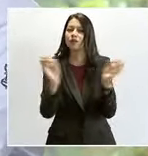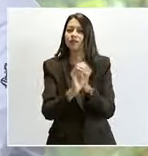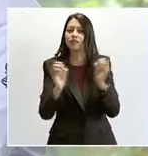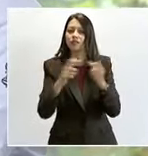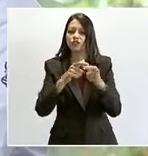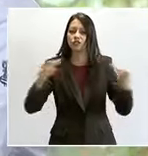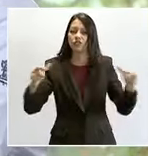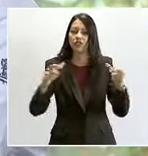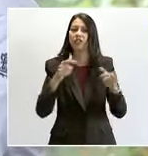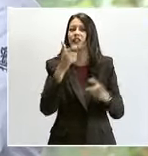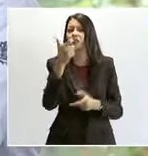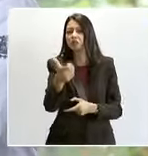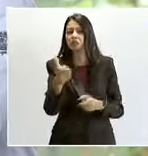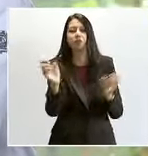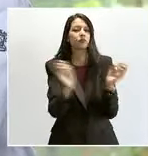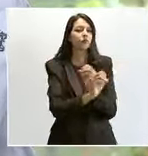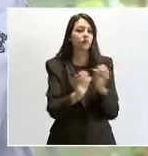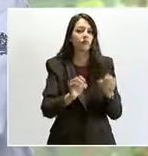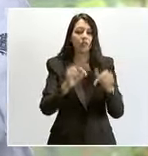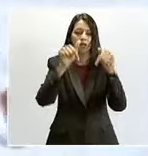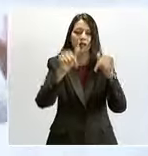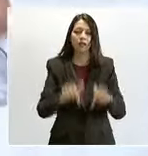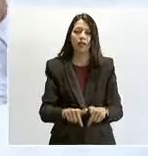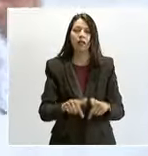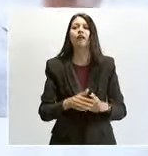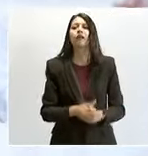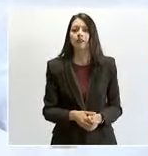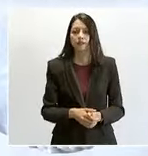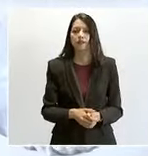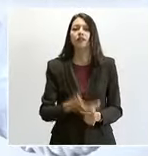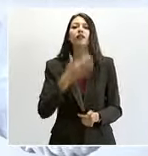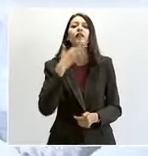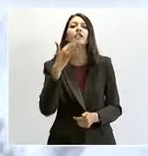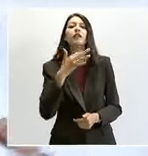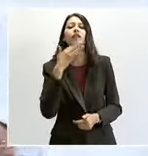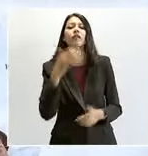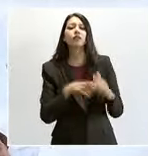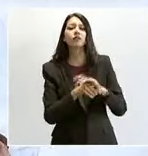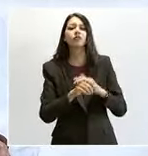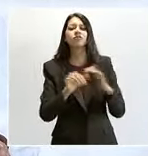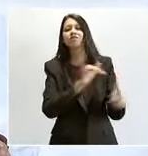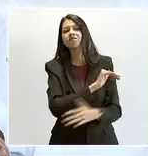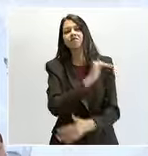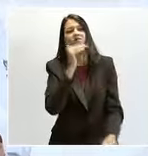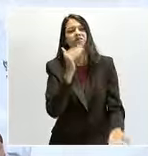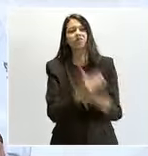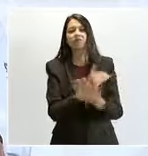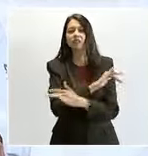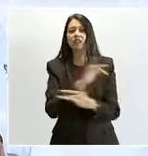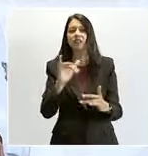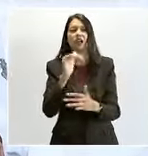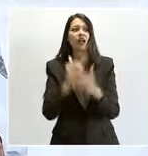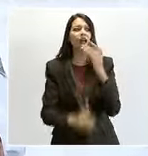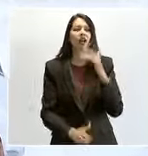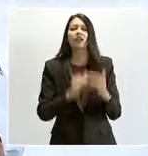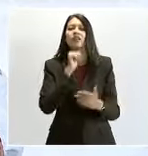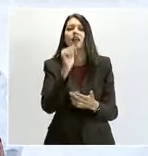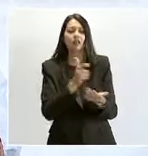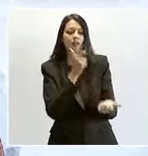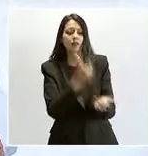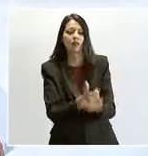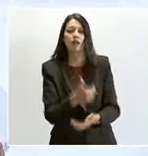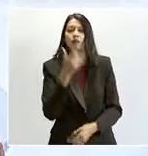ni de efectivo aquí la corrupción se acabó nada de pago en